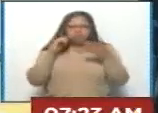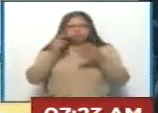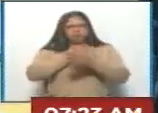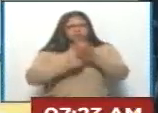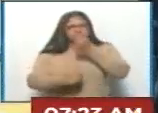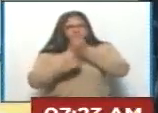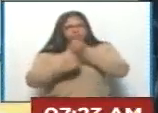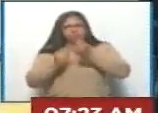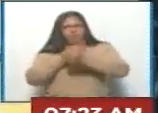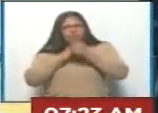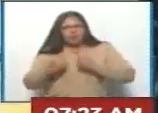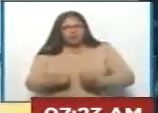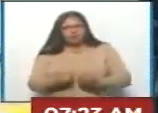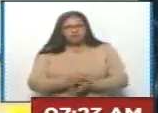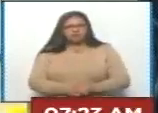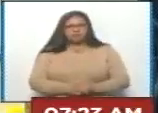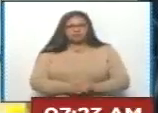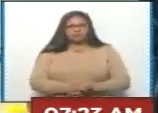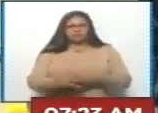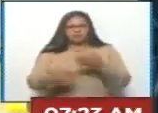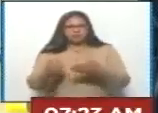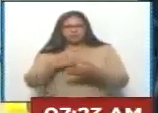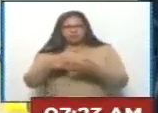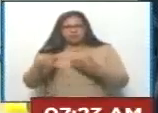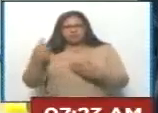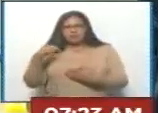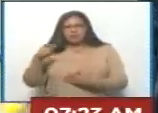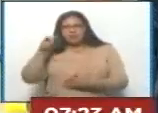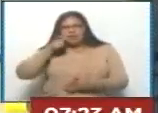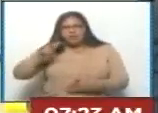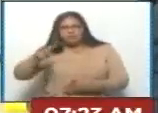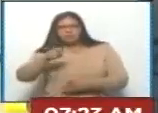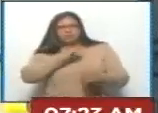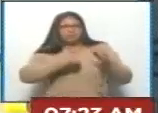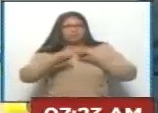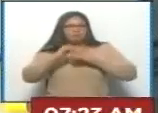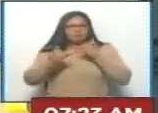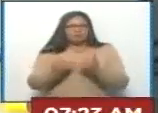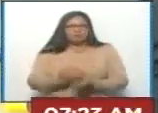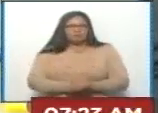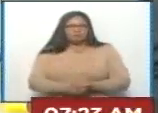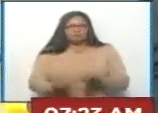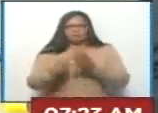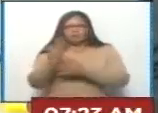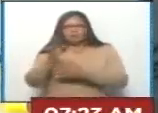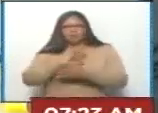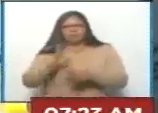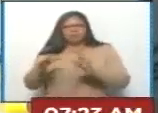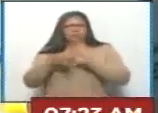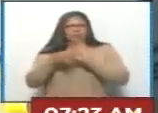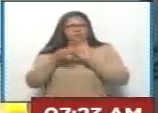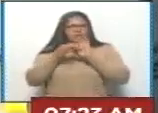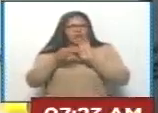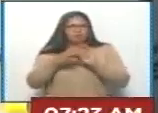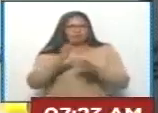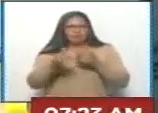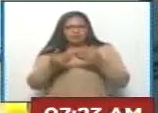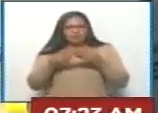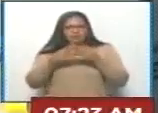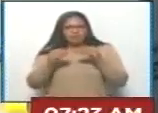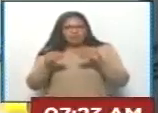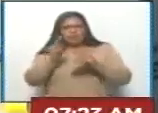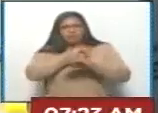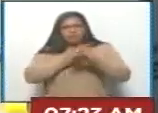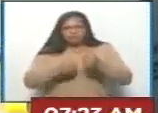fortaleza, no solamente que tiene el pueblo cuando se moviliza, sino que surge de la unidad de todas las fuerzas